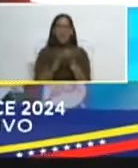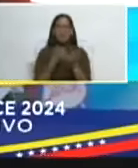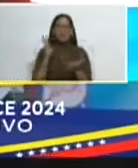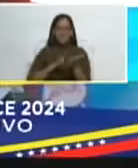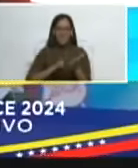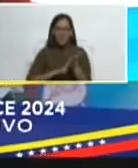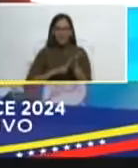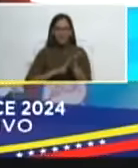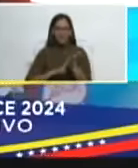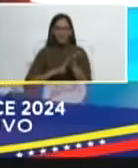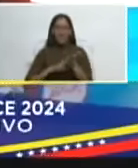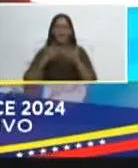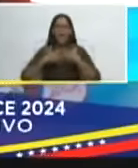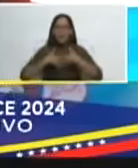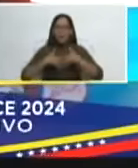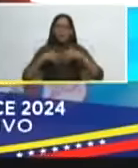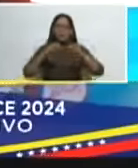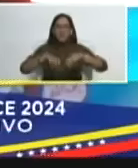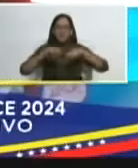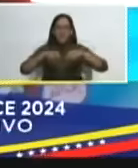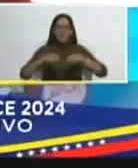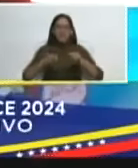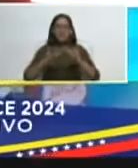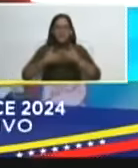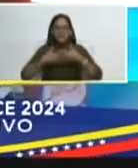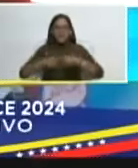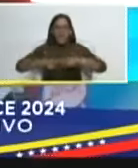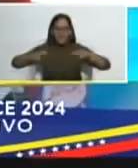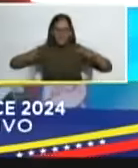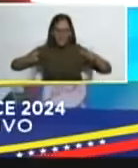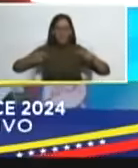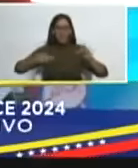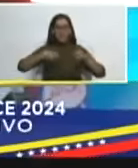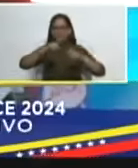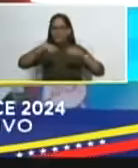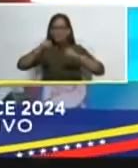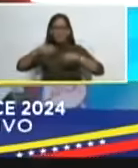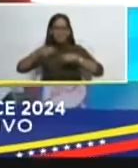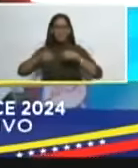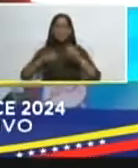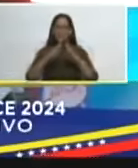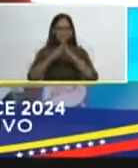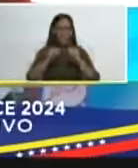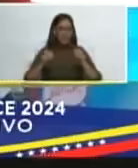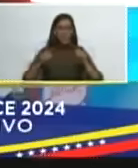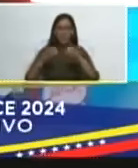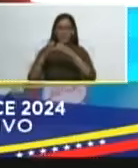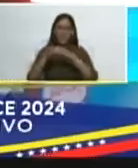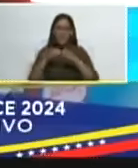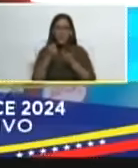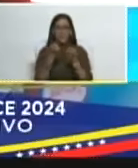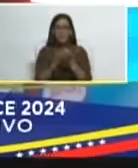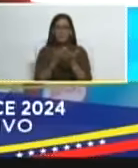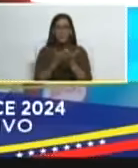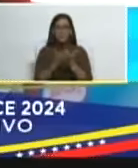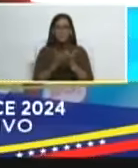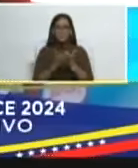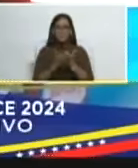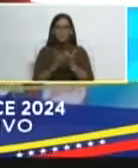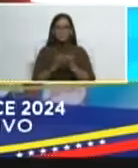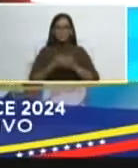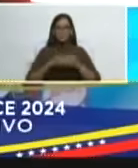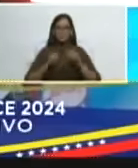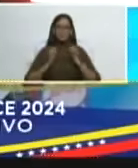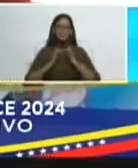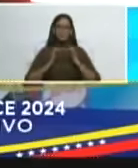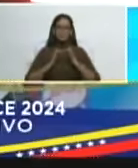real. El motor agroindustrial creciendo, el motor comercio, el motor exportador, todos los sectores de economía y los motores productivos